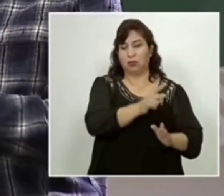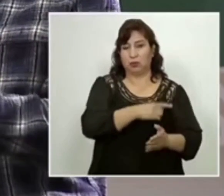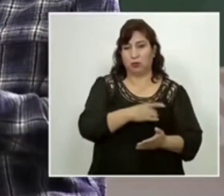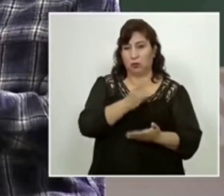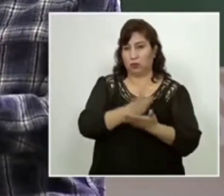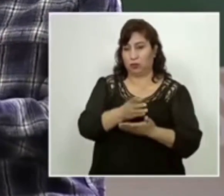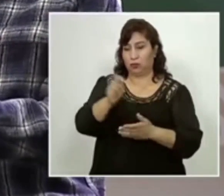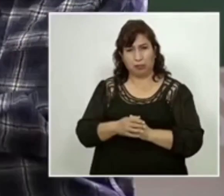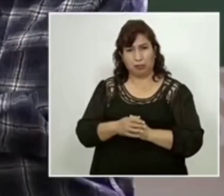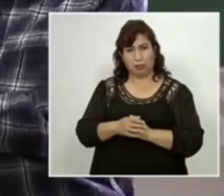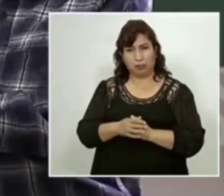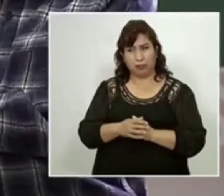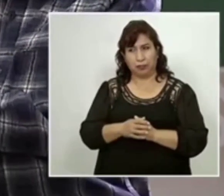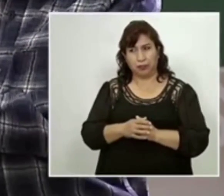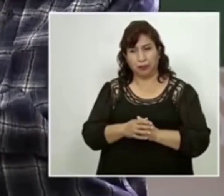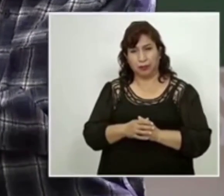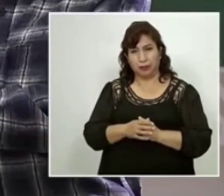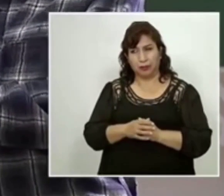la tarjeta.